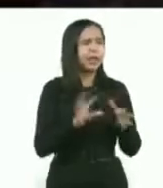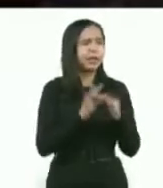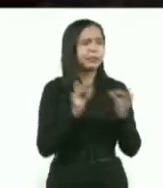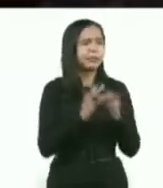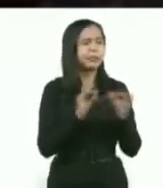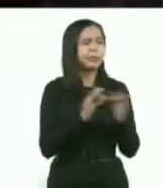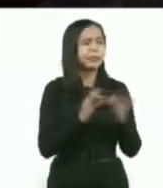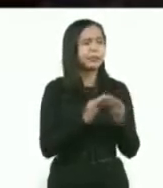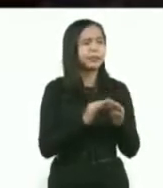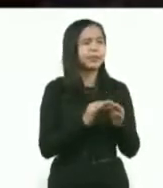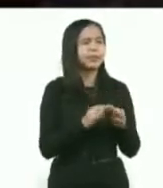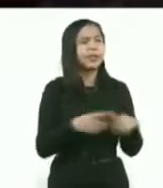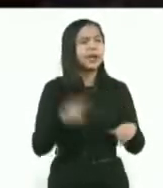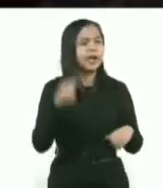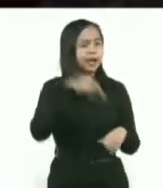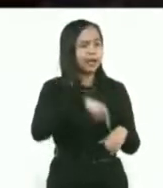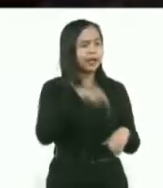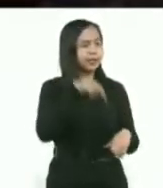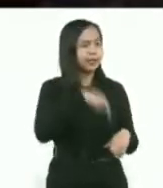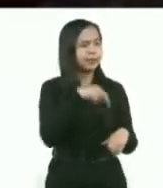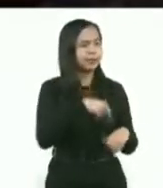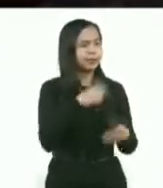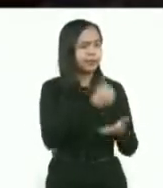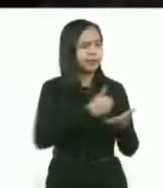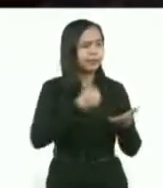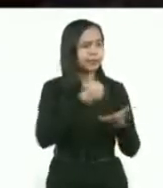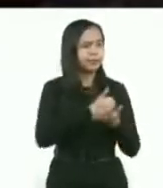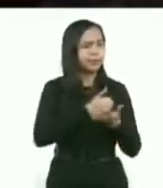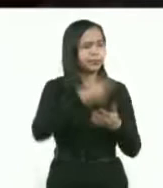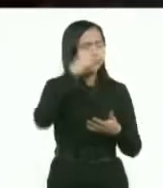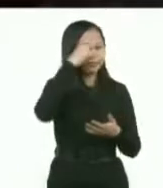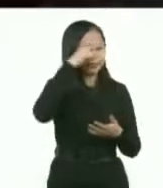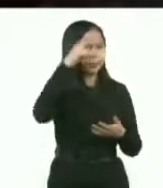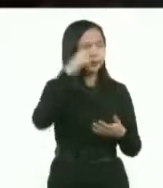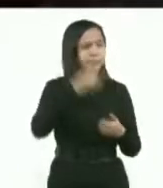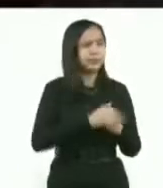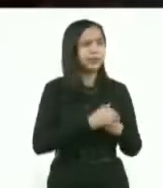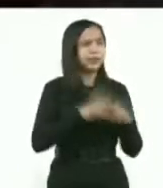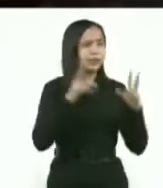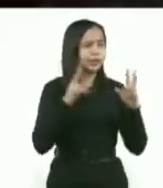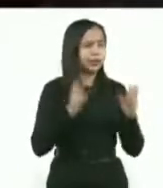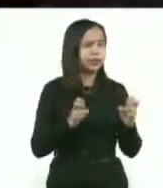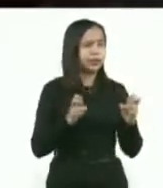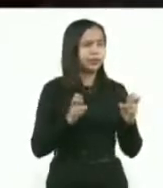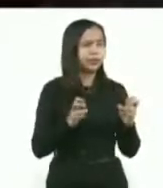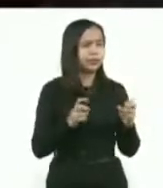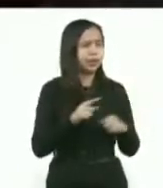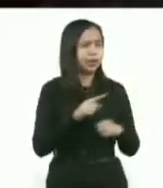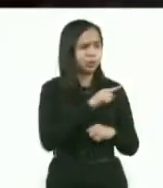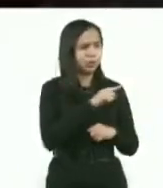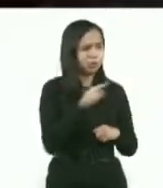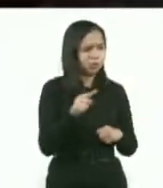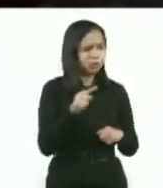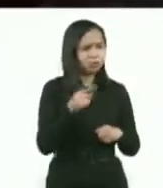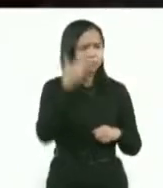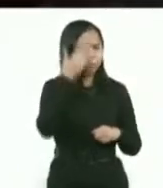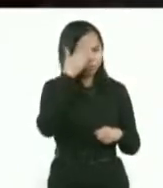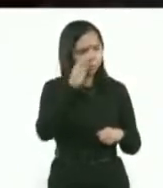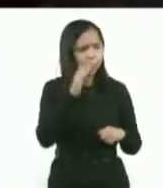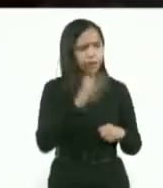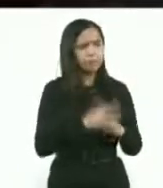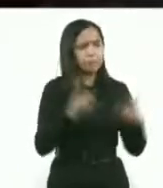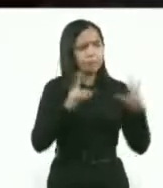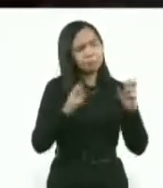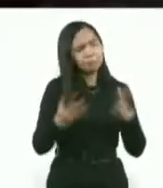se está viviendo aquí en el centro de la ciudad. No es un tema que se haya dado en su administración, lo sabemos, es un tema que viene